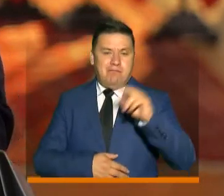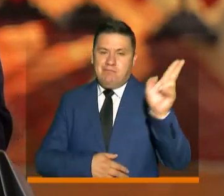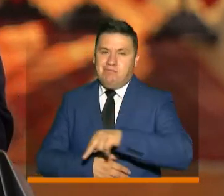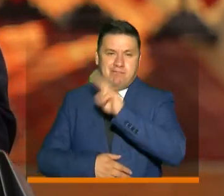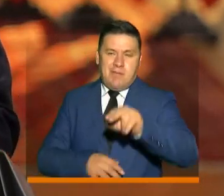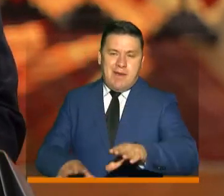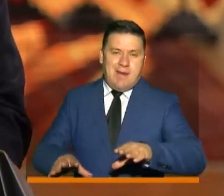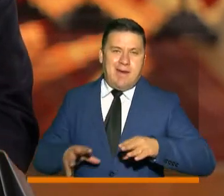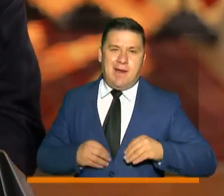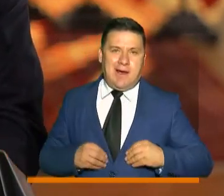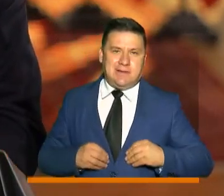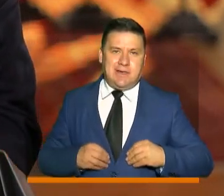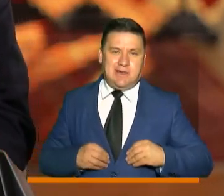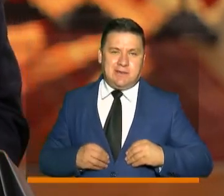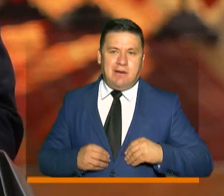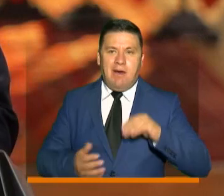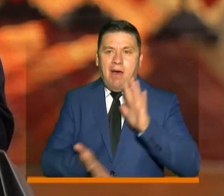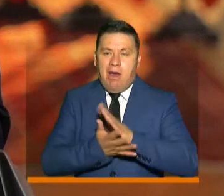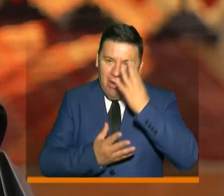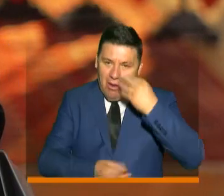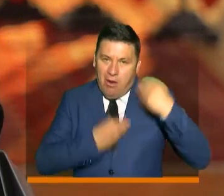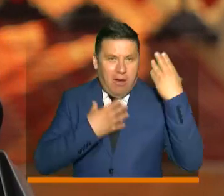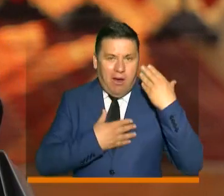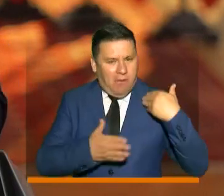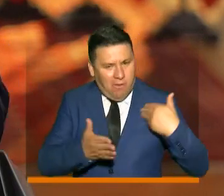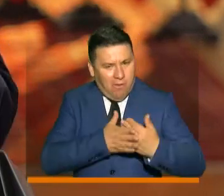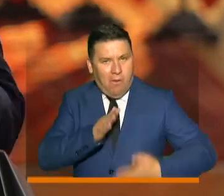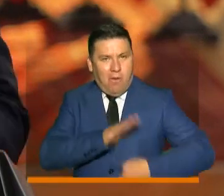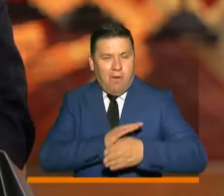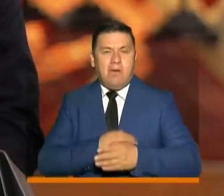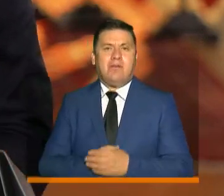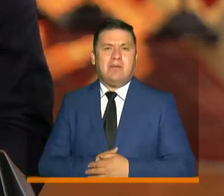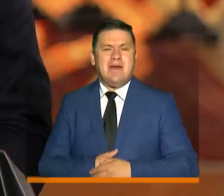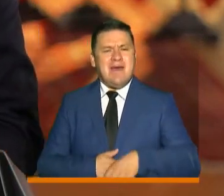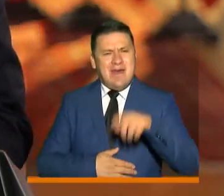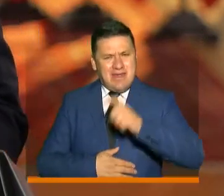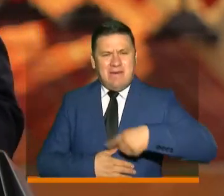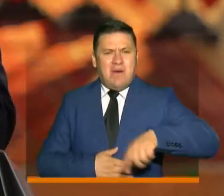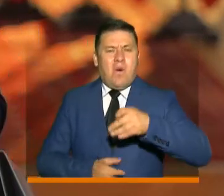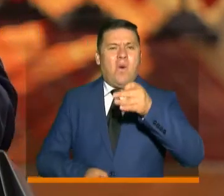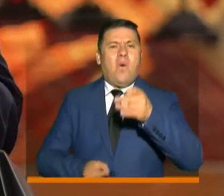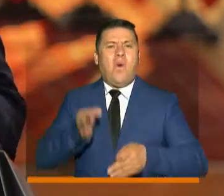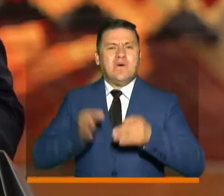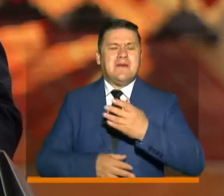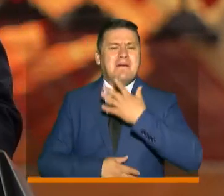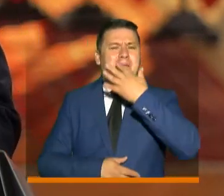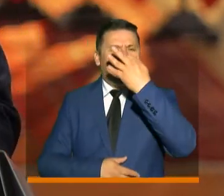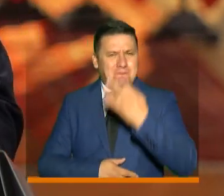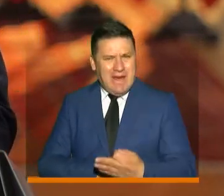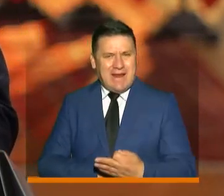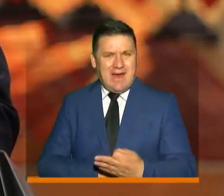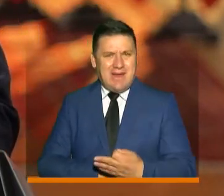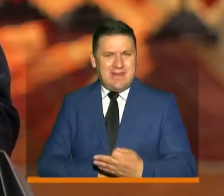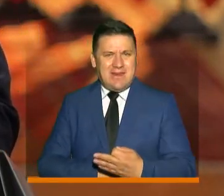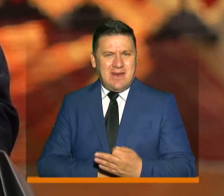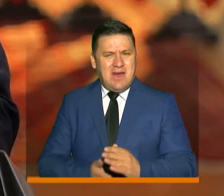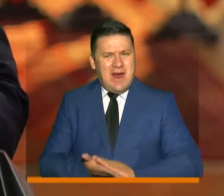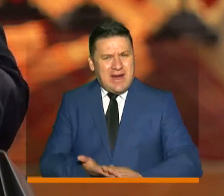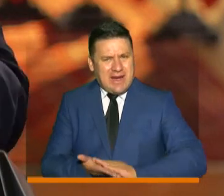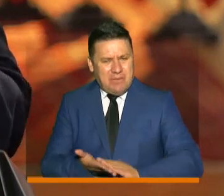serán delitos amnistía bles debemos tener una justicia verdaderamente reparadora